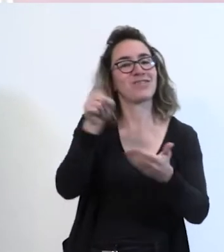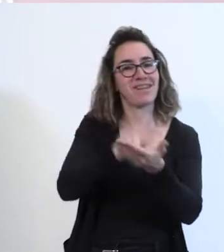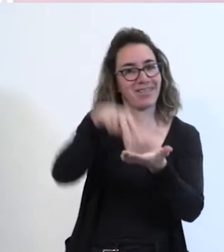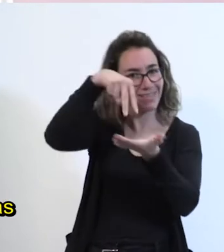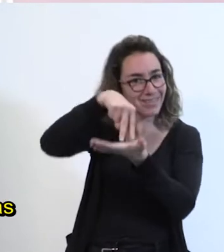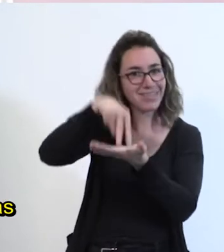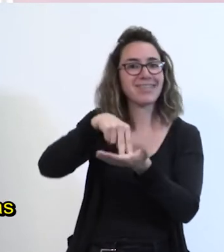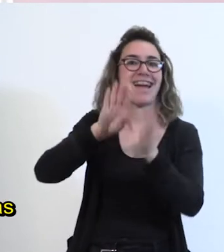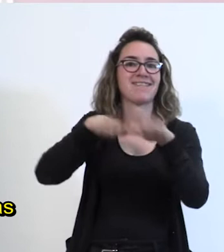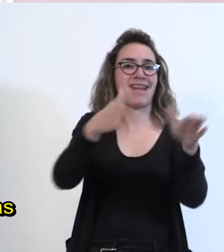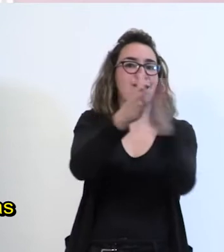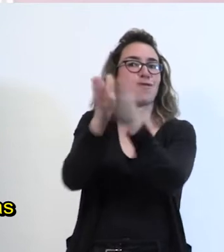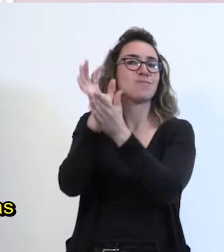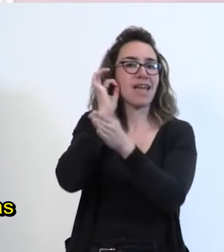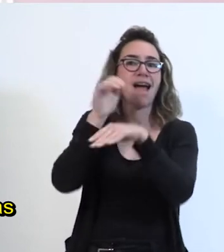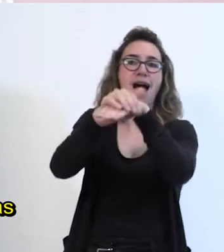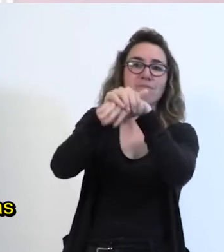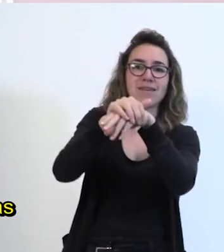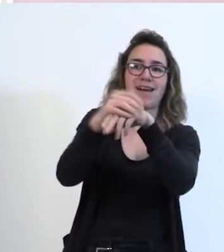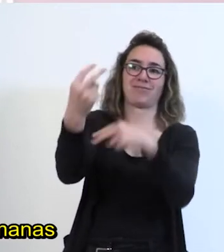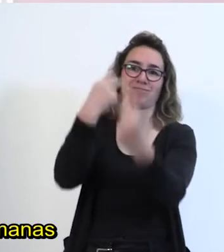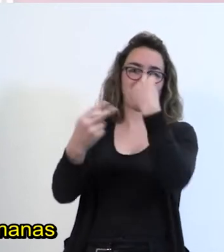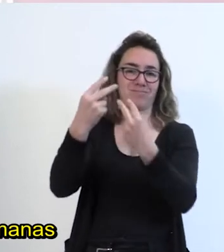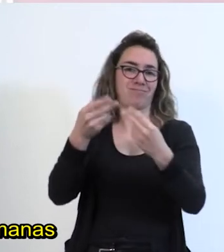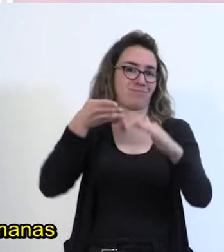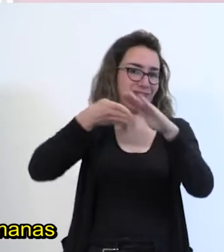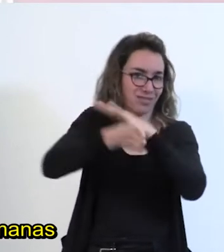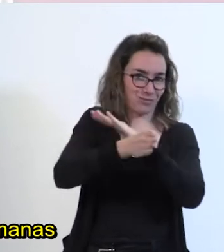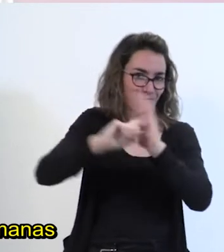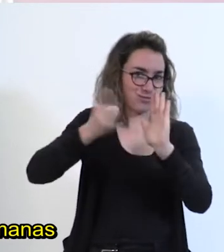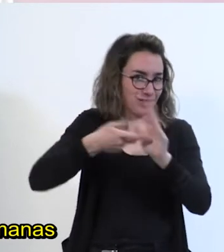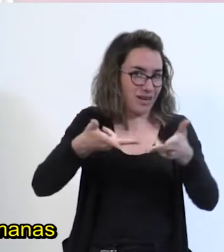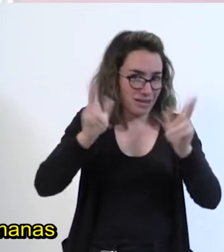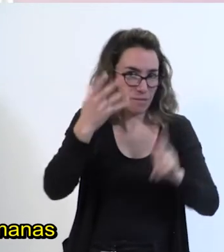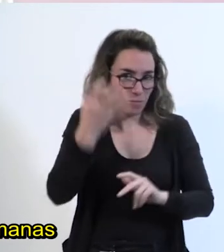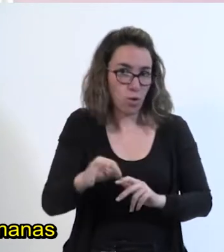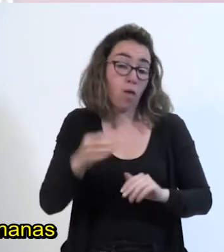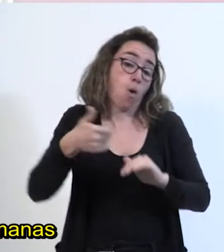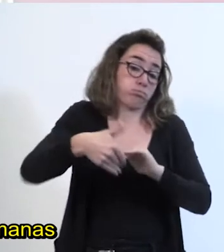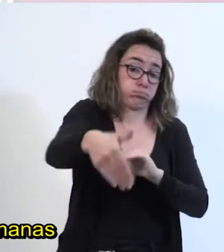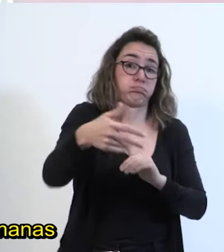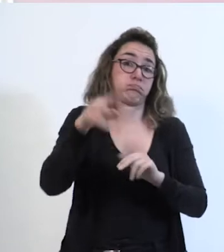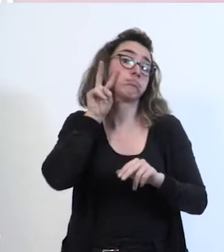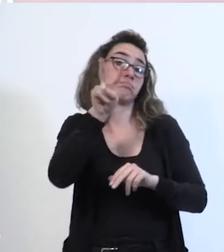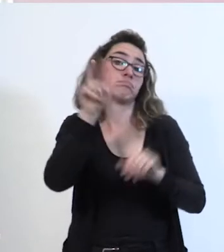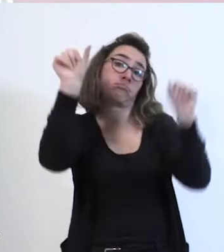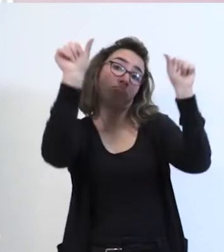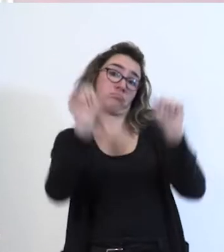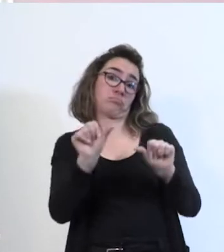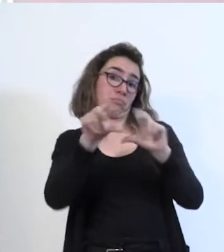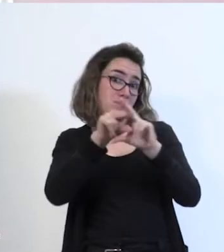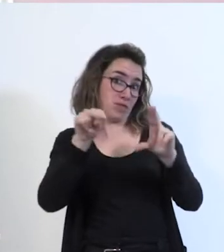estáis ahí y haciendo que muchas compañeras y muchas amigas os puedan estar viendo o nos puedan ver en las próximas semanas cuando esta